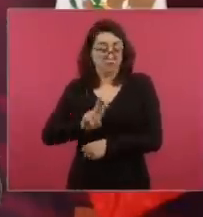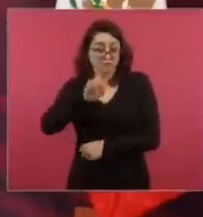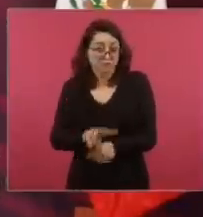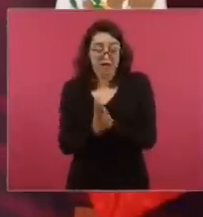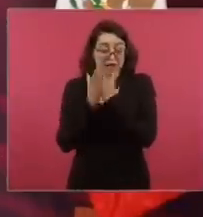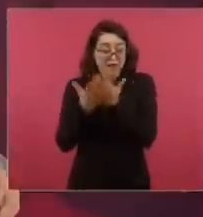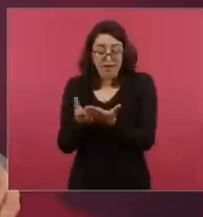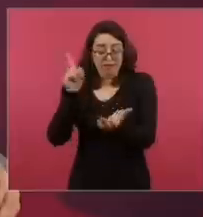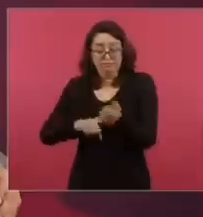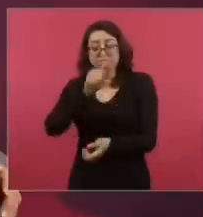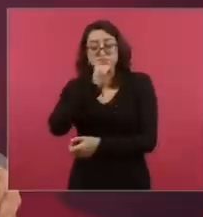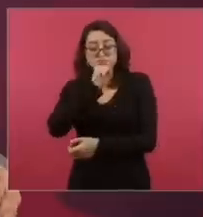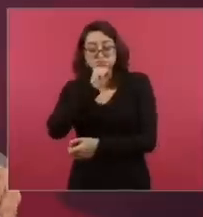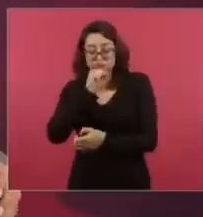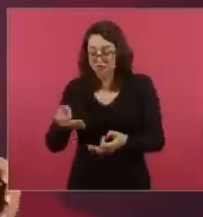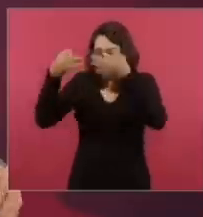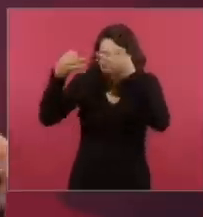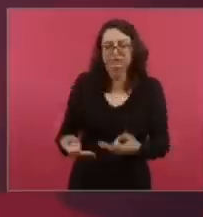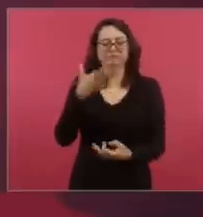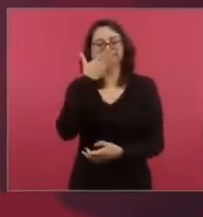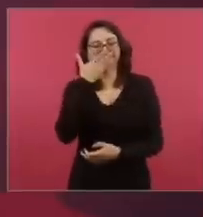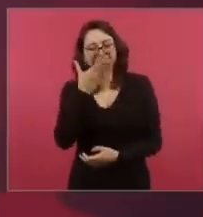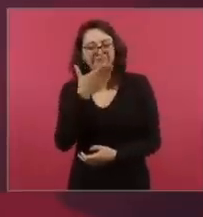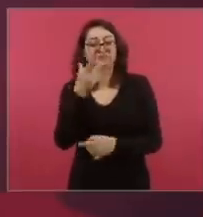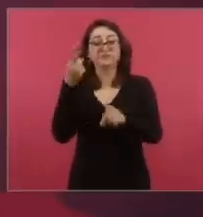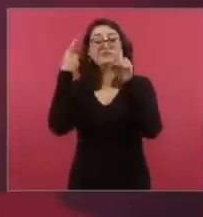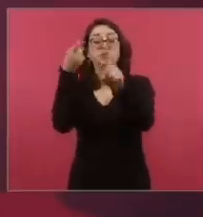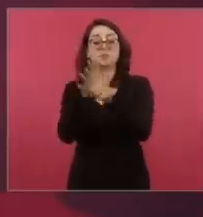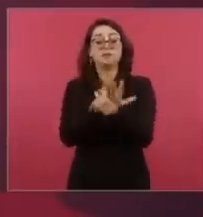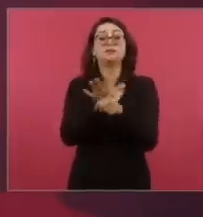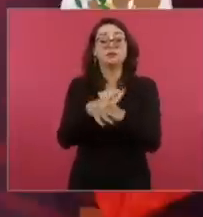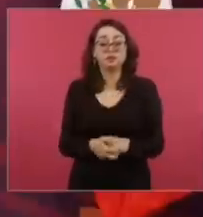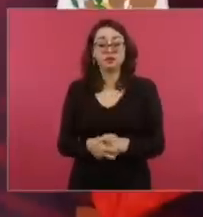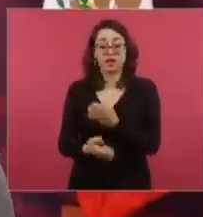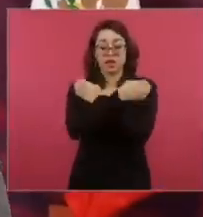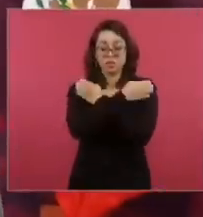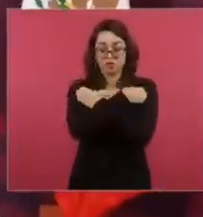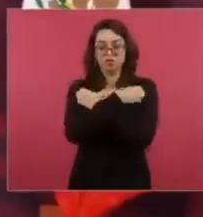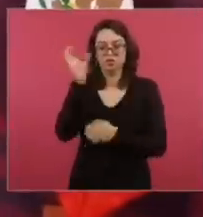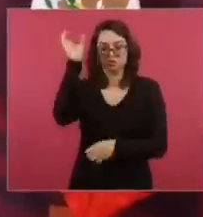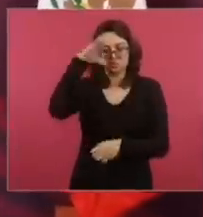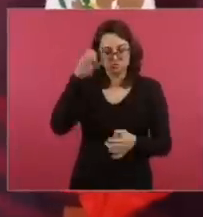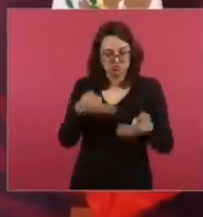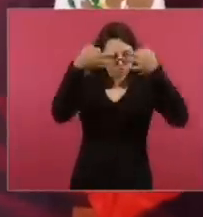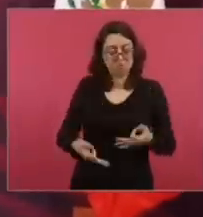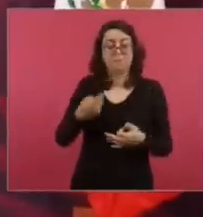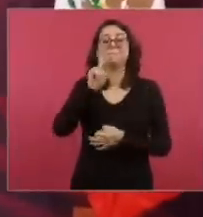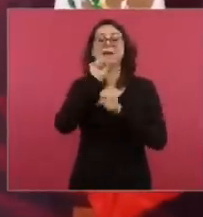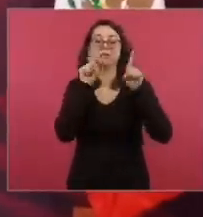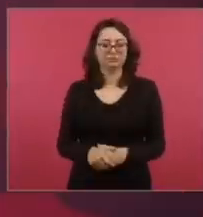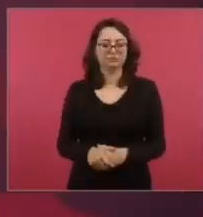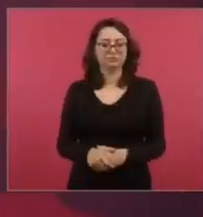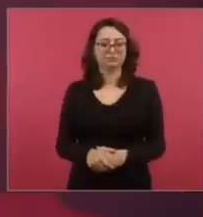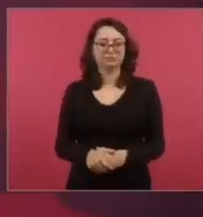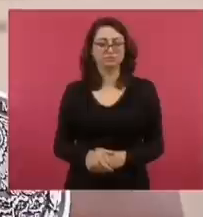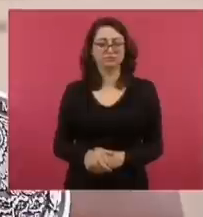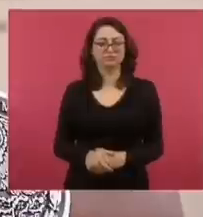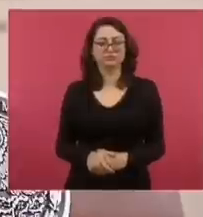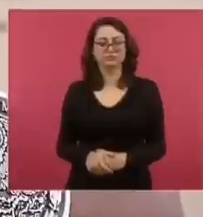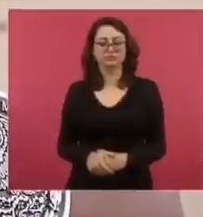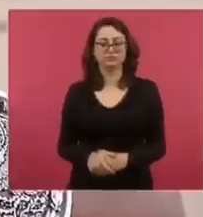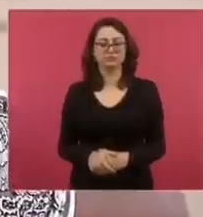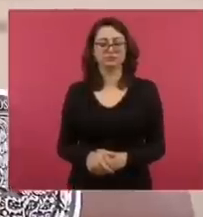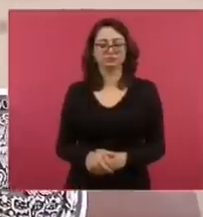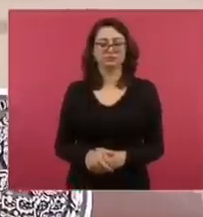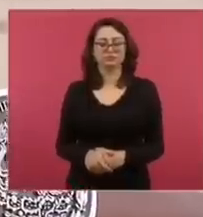hechos. Sus contenidos son muy buenos y el propósito es que haya una educación científica y al mismo tiempo humanística.